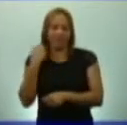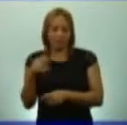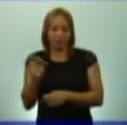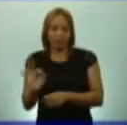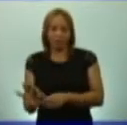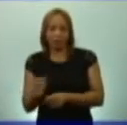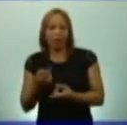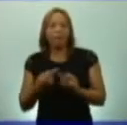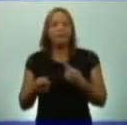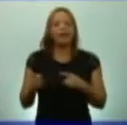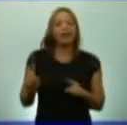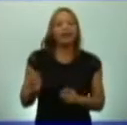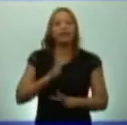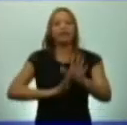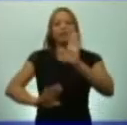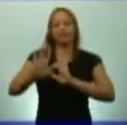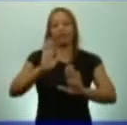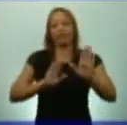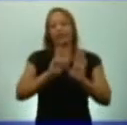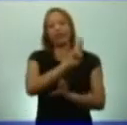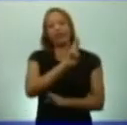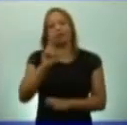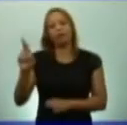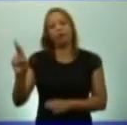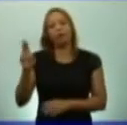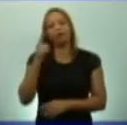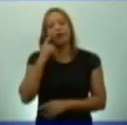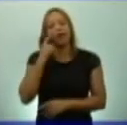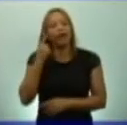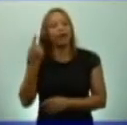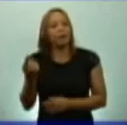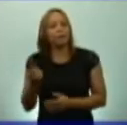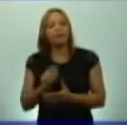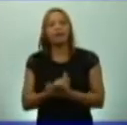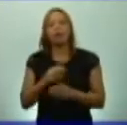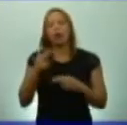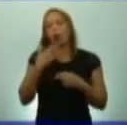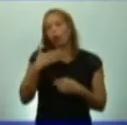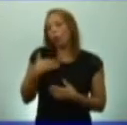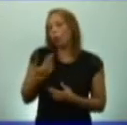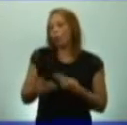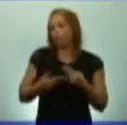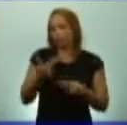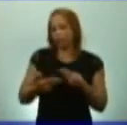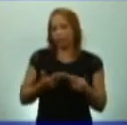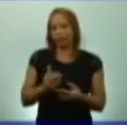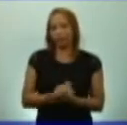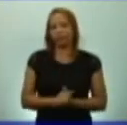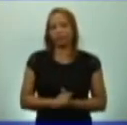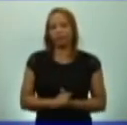para defender la revolución. Y observen cómo lo hizo.